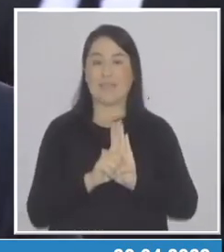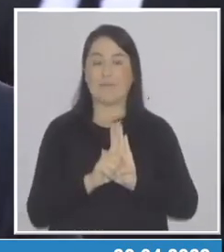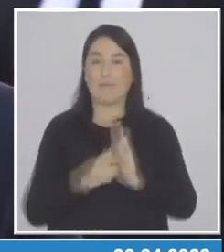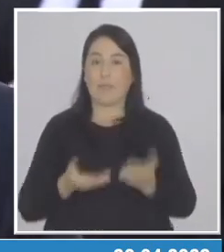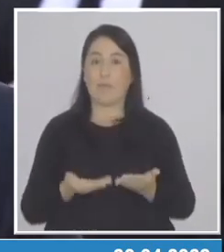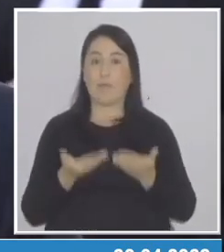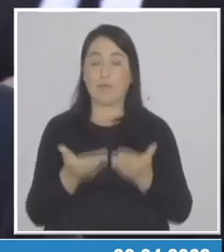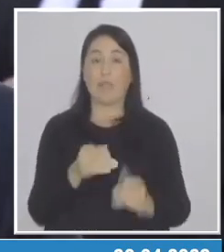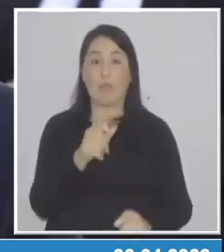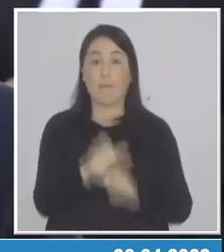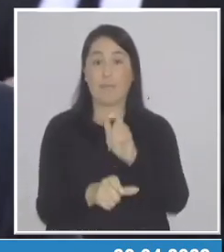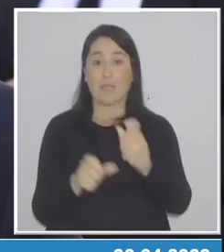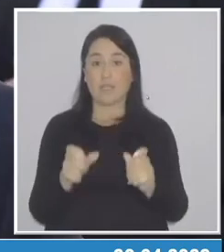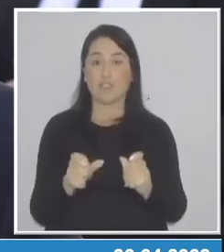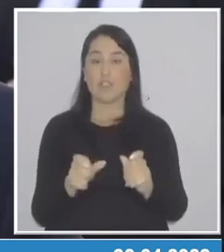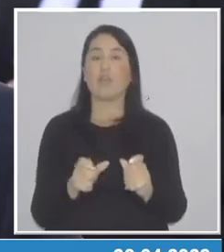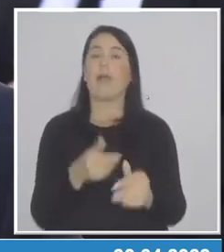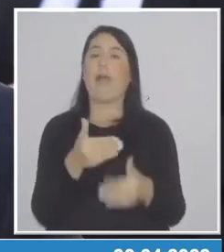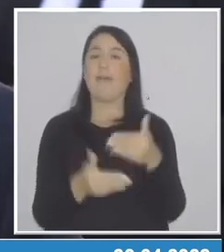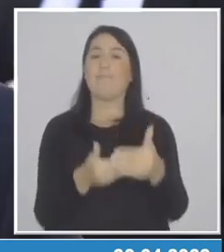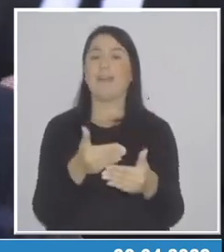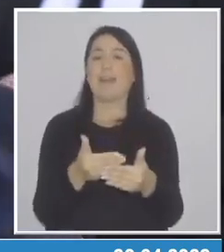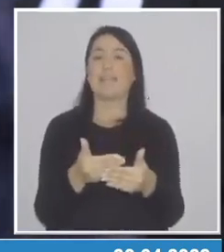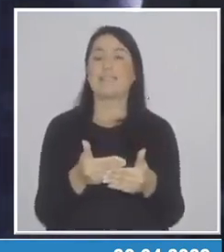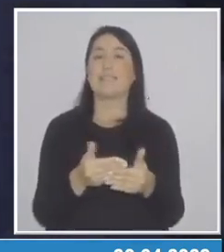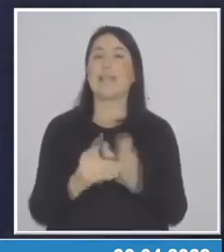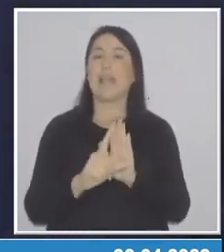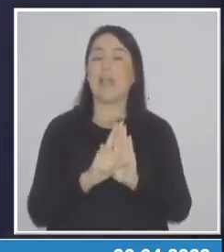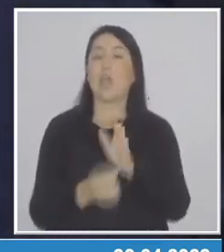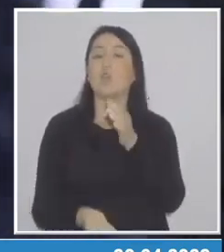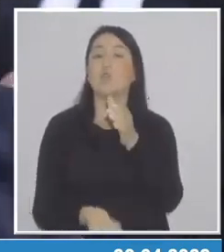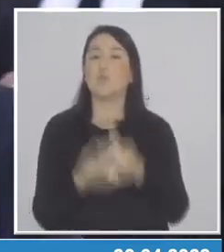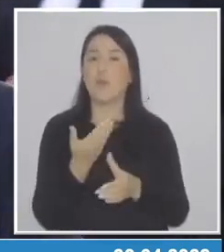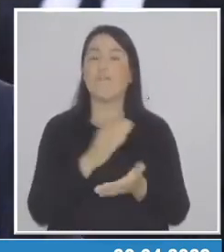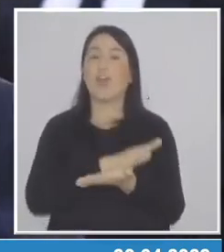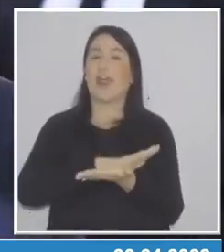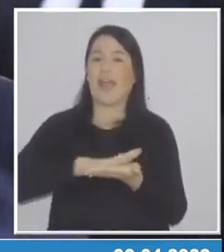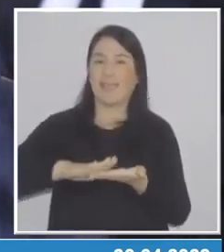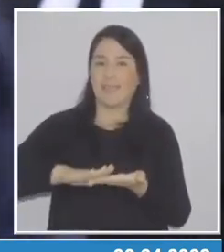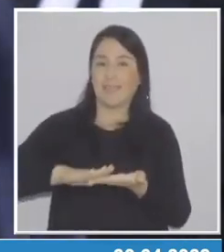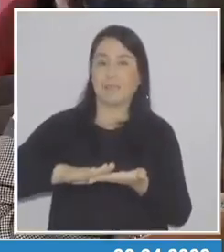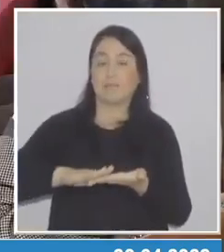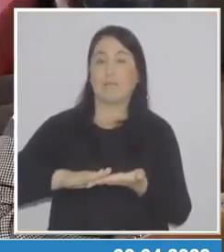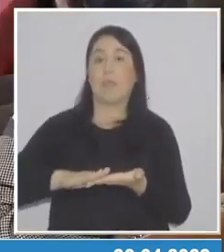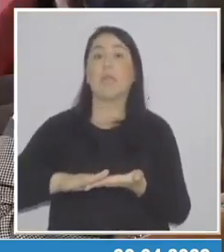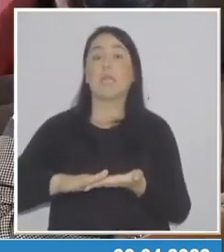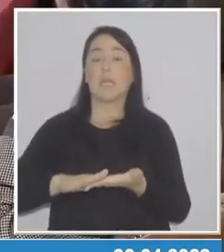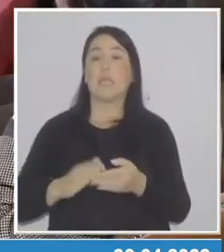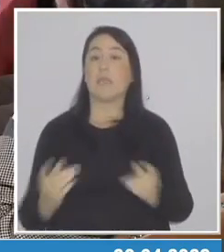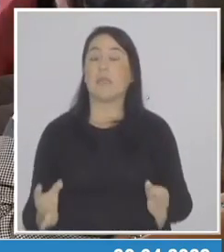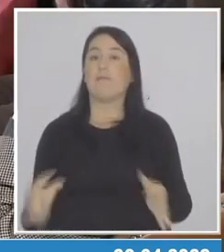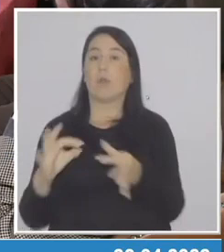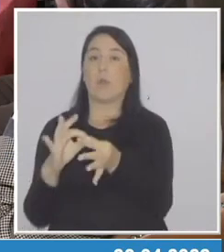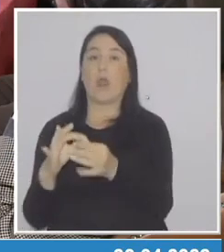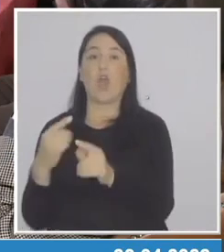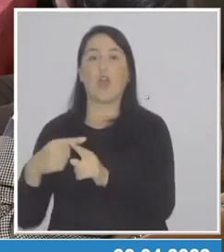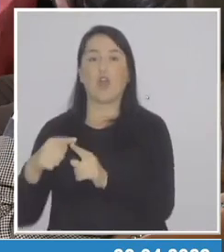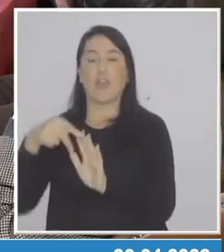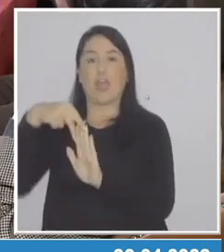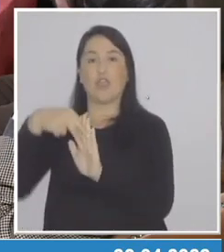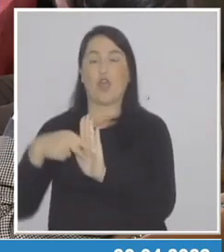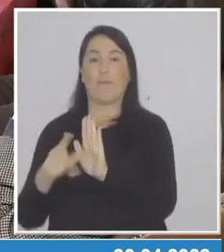público una base de datos legal de forma actualizada, gratuita y vinculada a otras normas legales, como asimismo